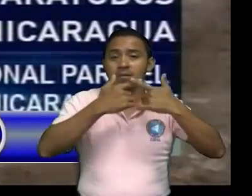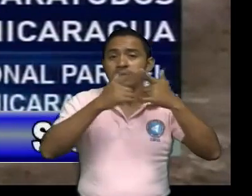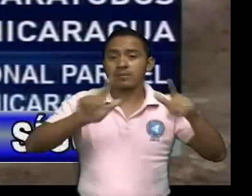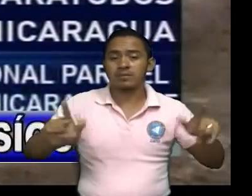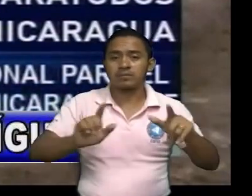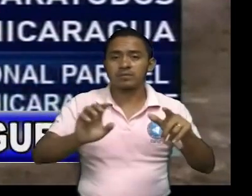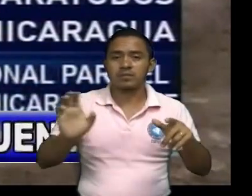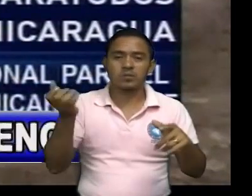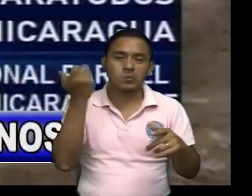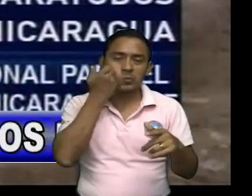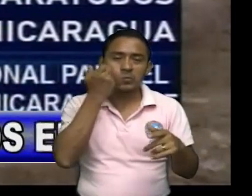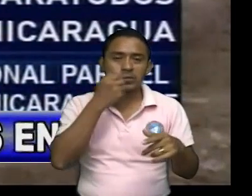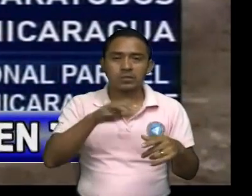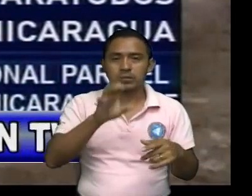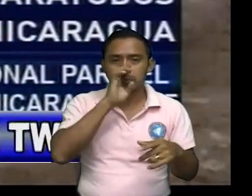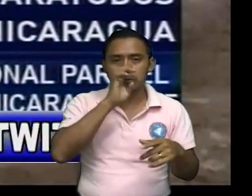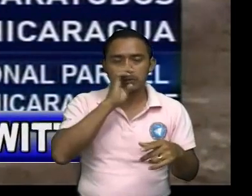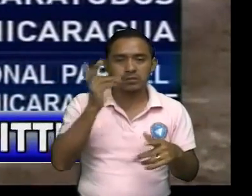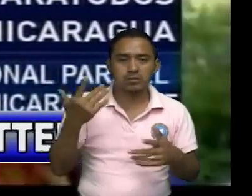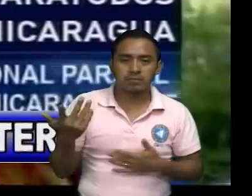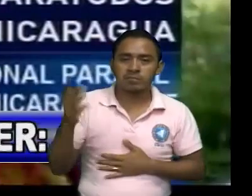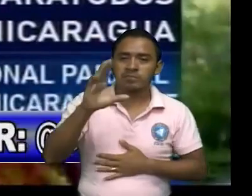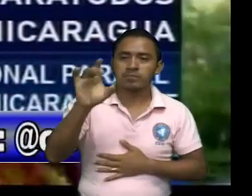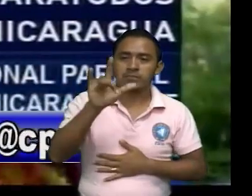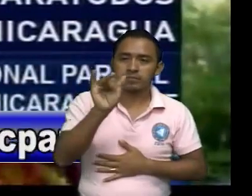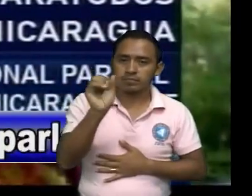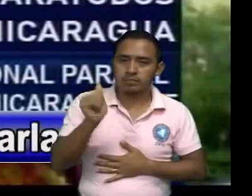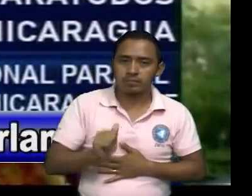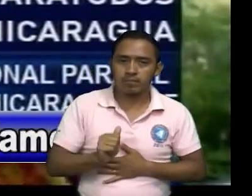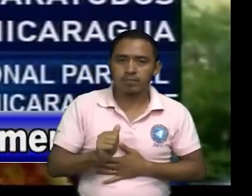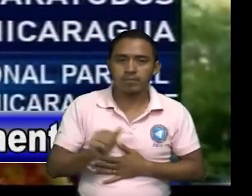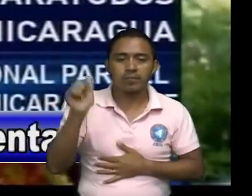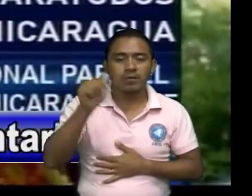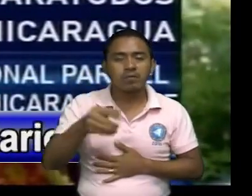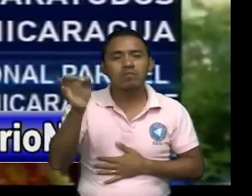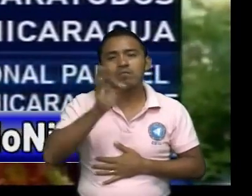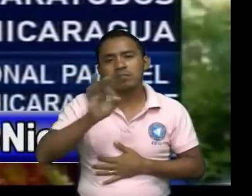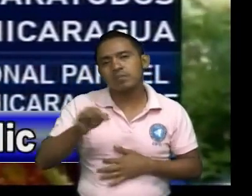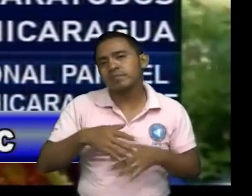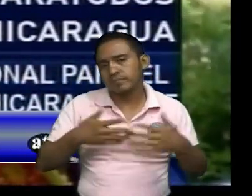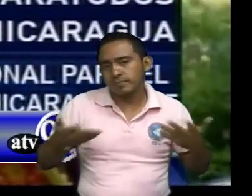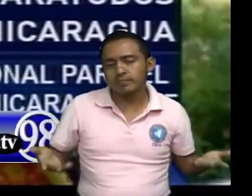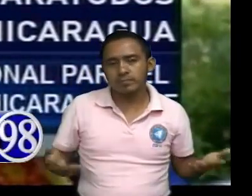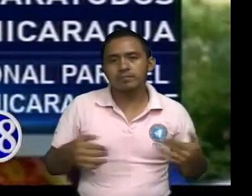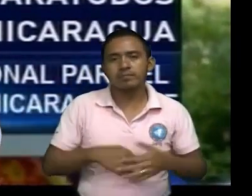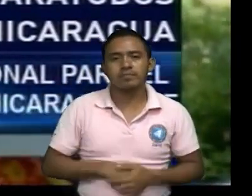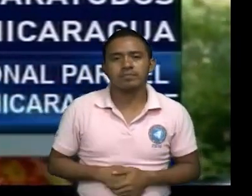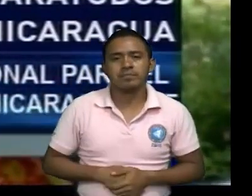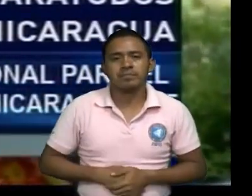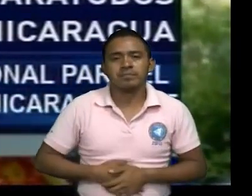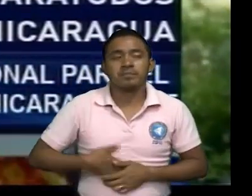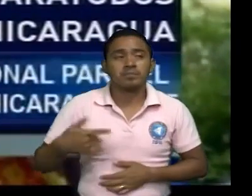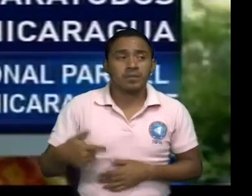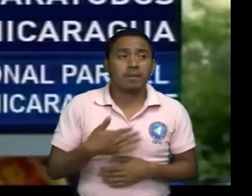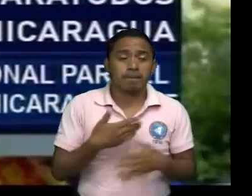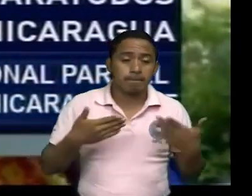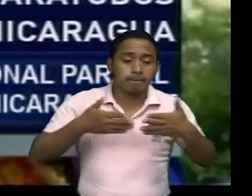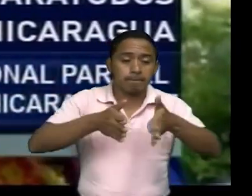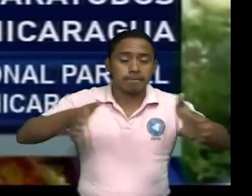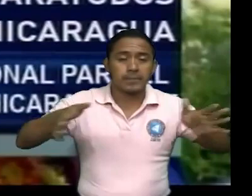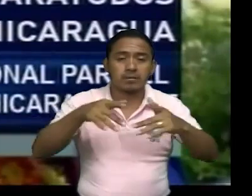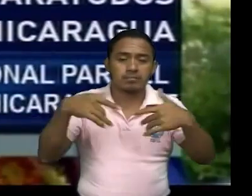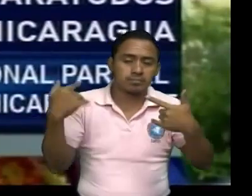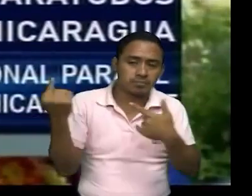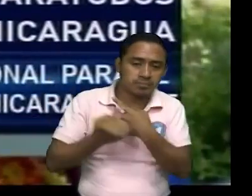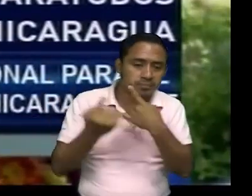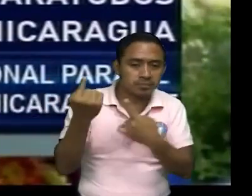de peste porcina clásica. Este estatus, por supuesto, va a venir a aperturar opciones de